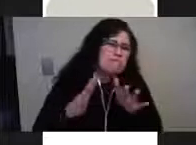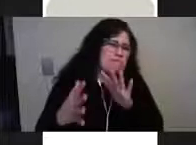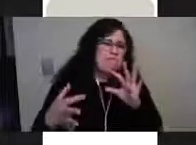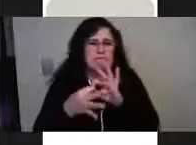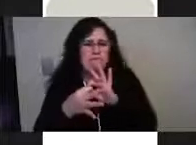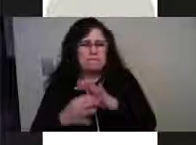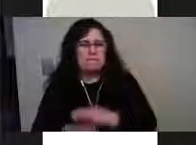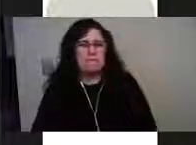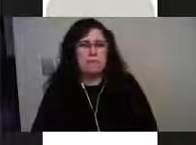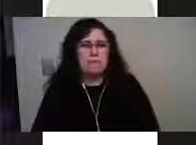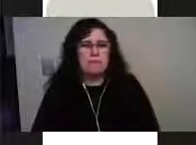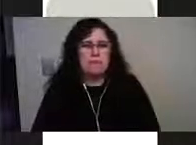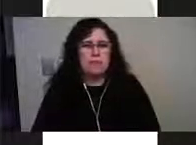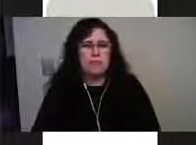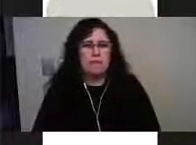llamar.